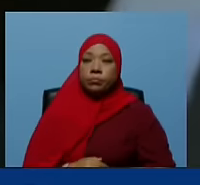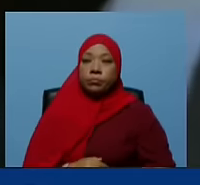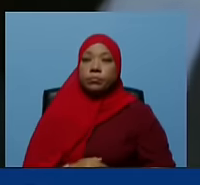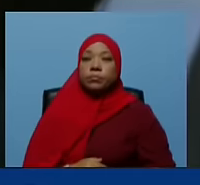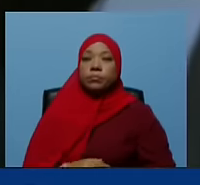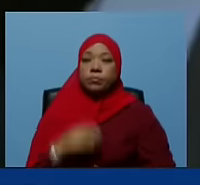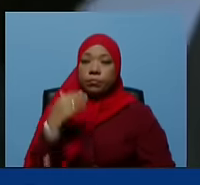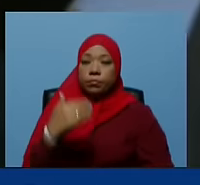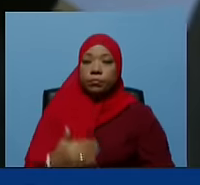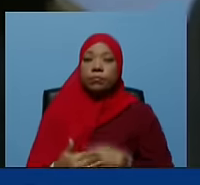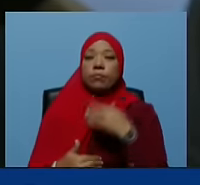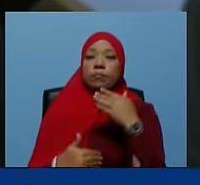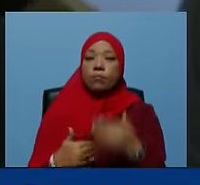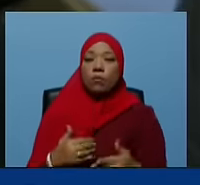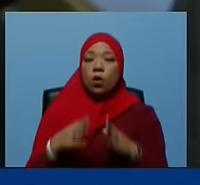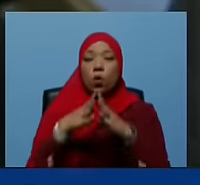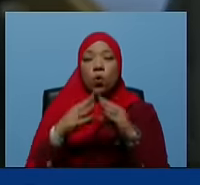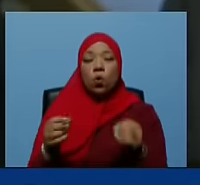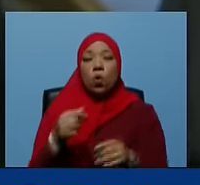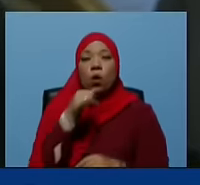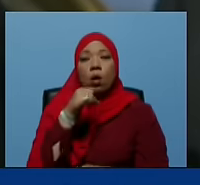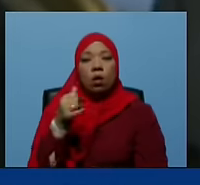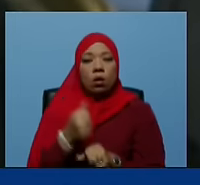para avanzar a todo nivel.